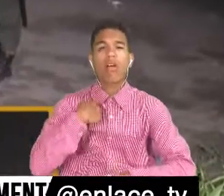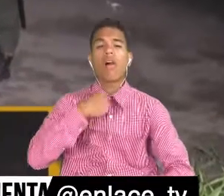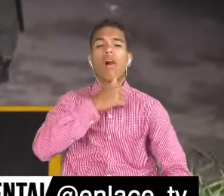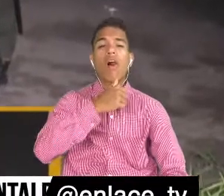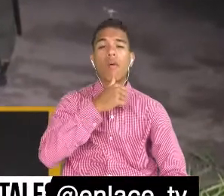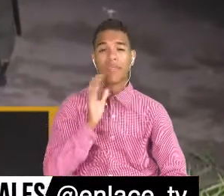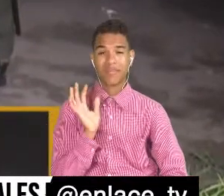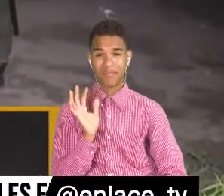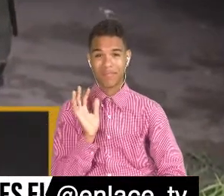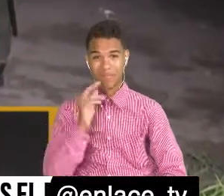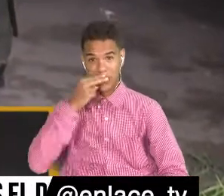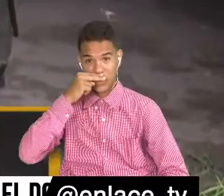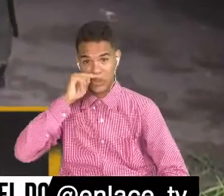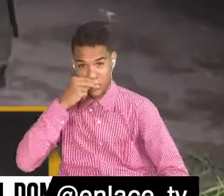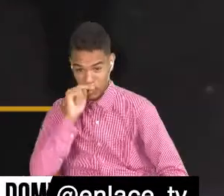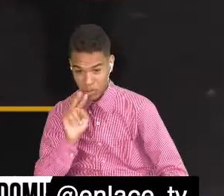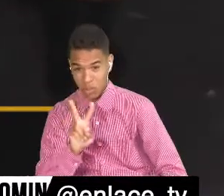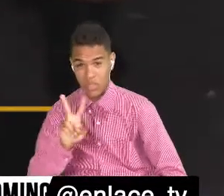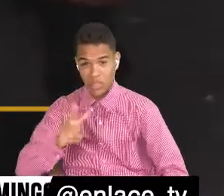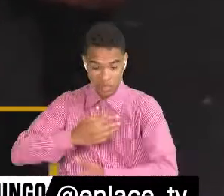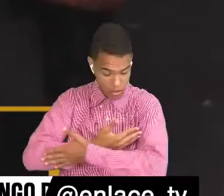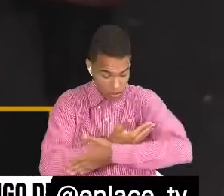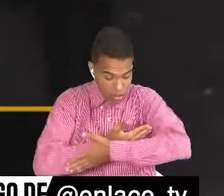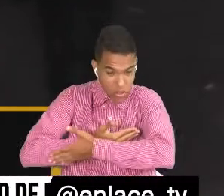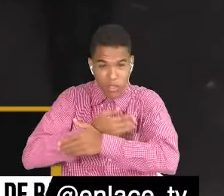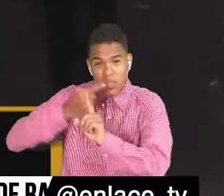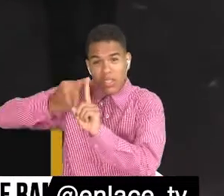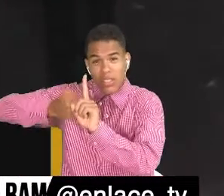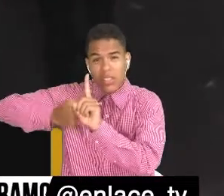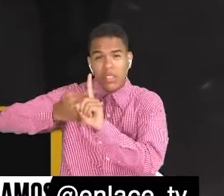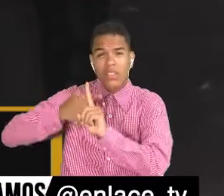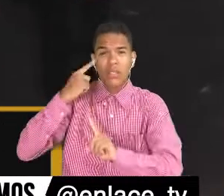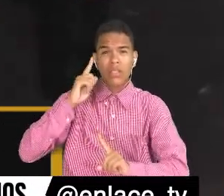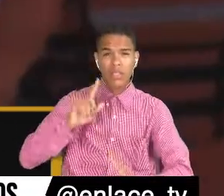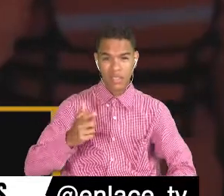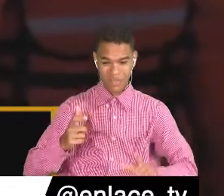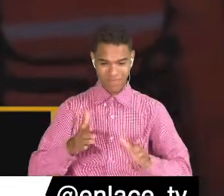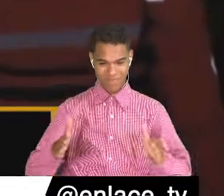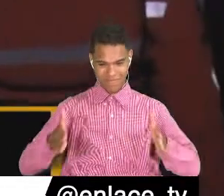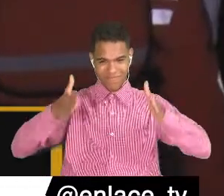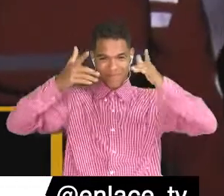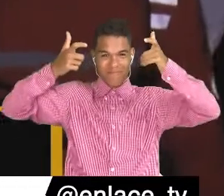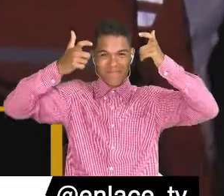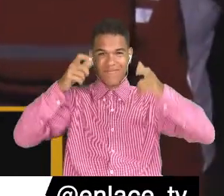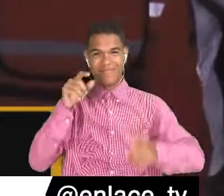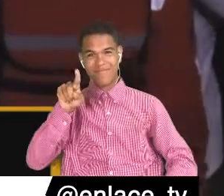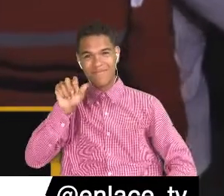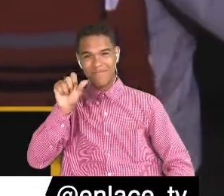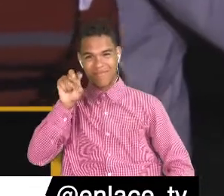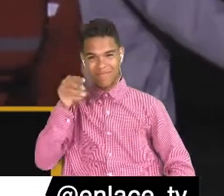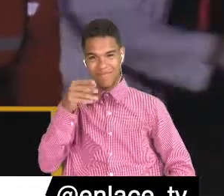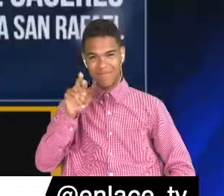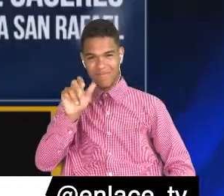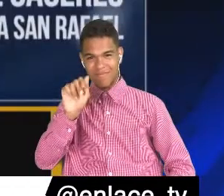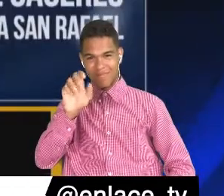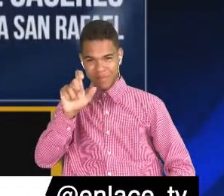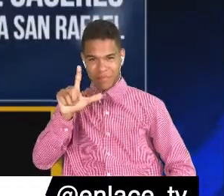de 22 meses falleció ahogado en la meseta de San Rafael cuando cayó a una poceta que al parecer está cerca a una finca de la